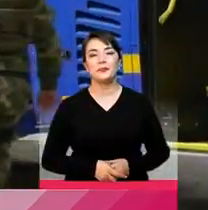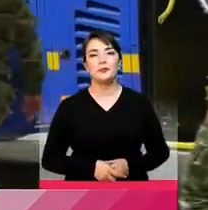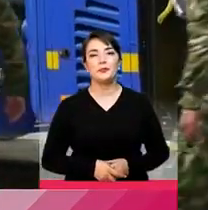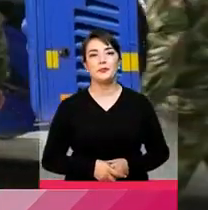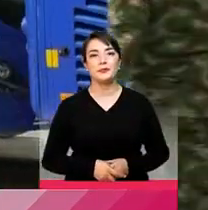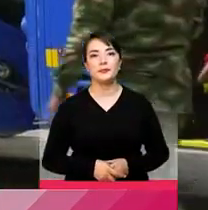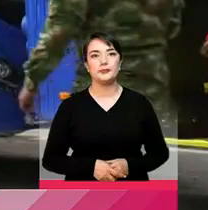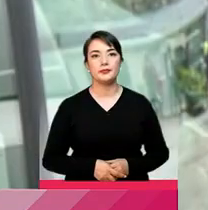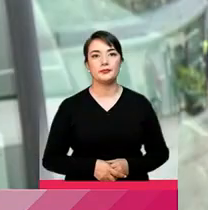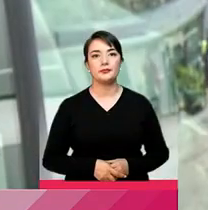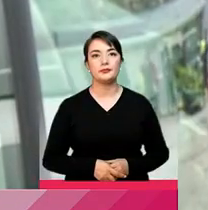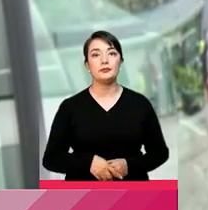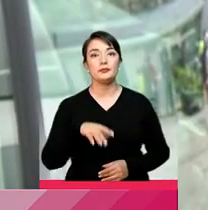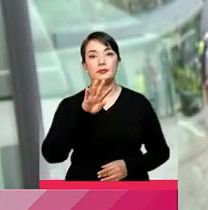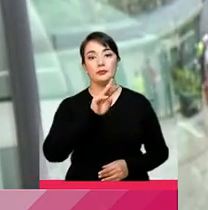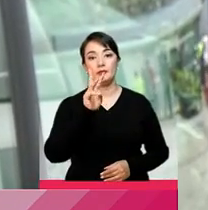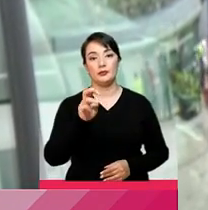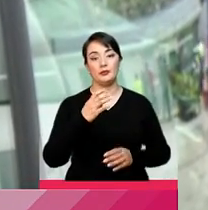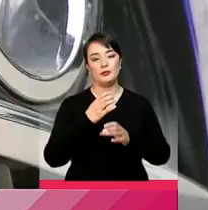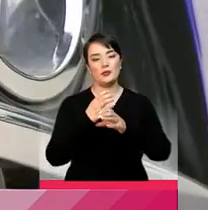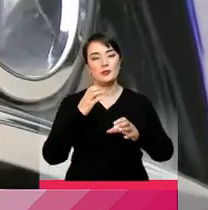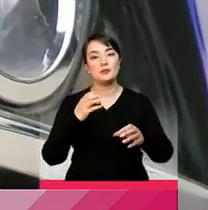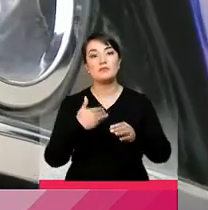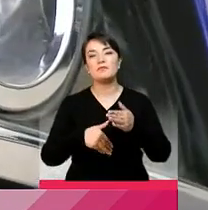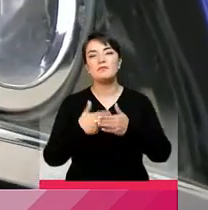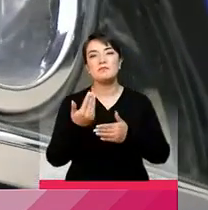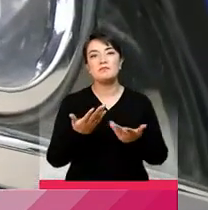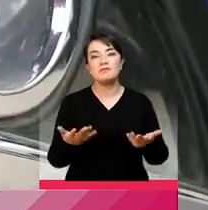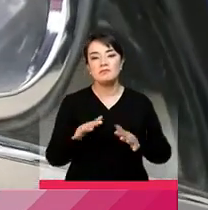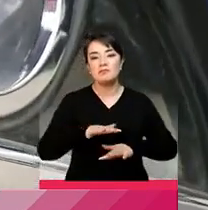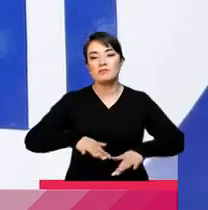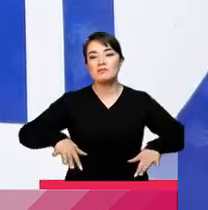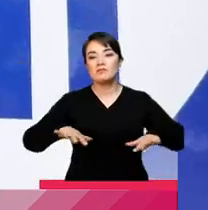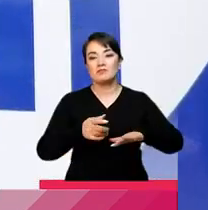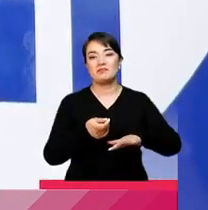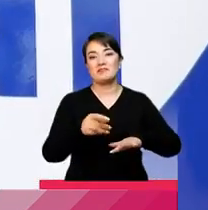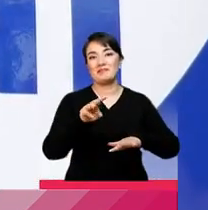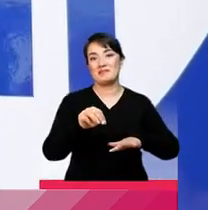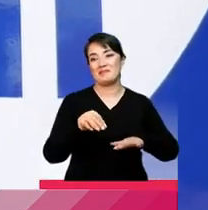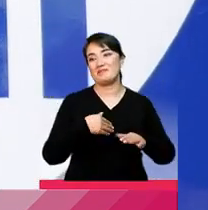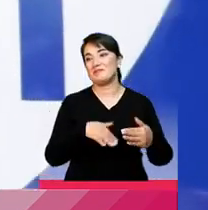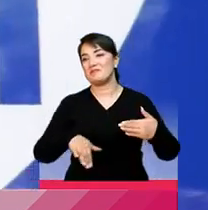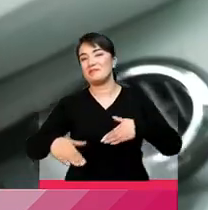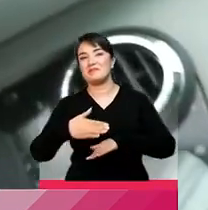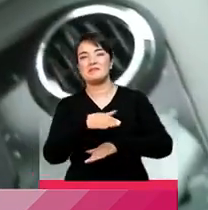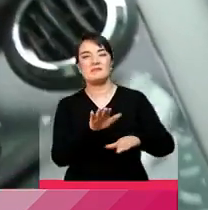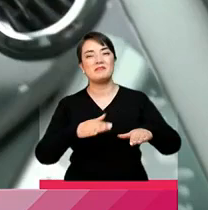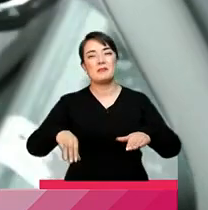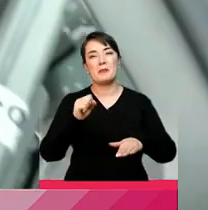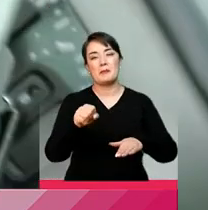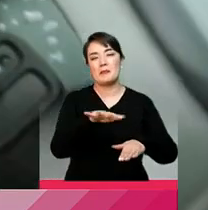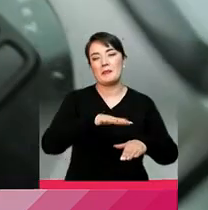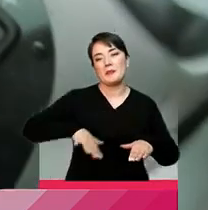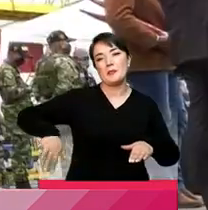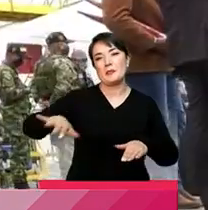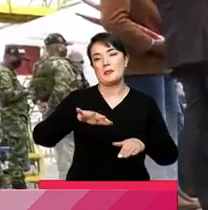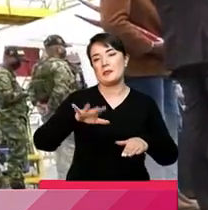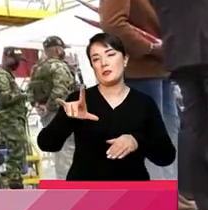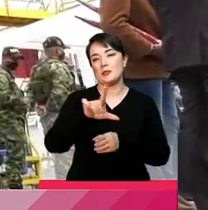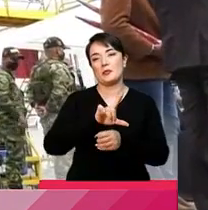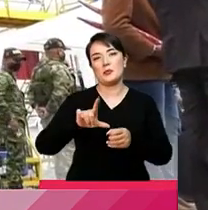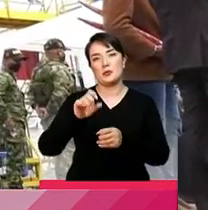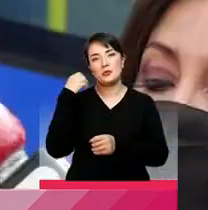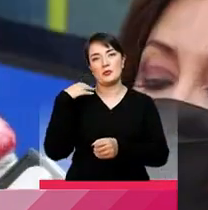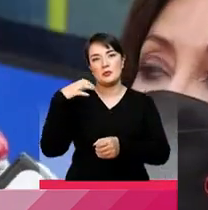Este grupo de 48 buses comenzarán a circular por las calles de Bogotá a partir del próximo martes y beneficiarán principalmente a los habitantes de la localidad Ciudad